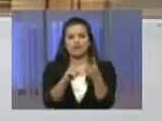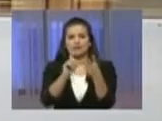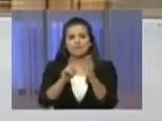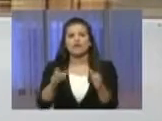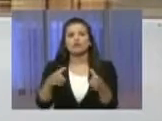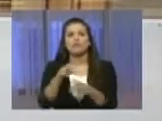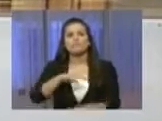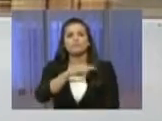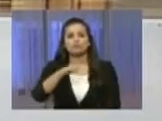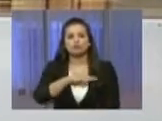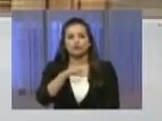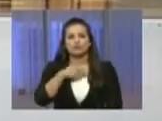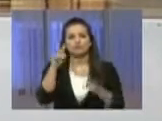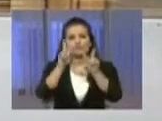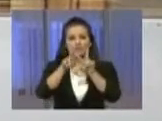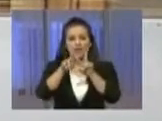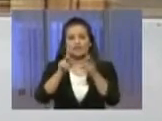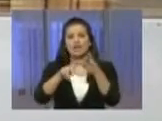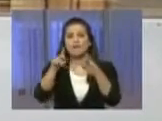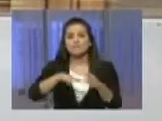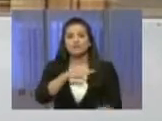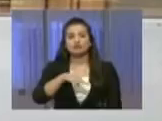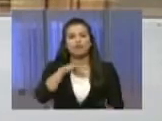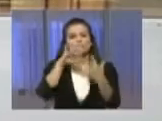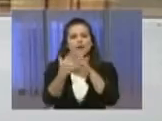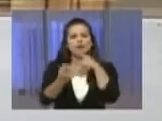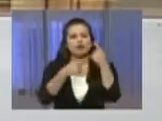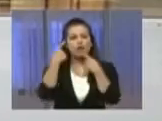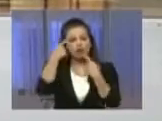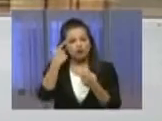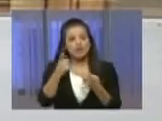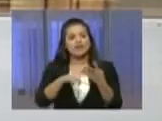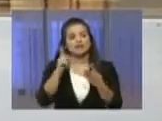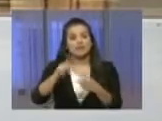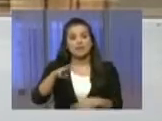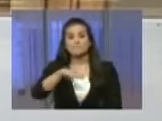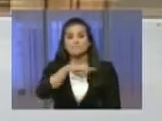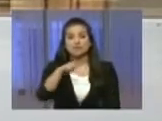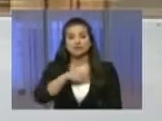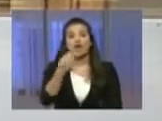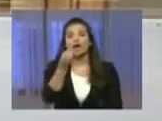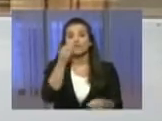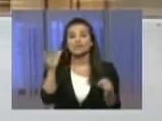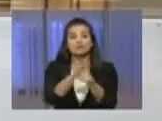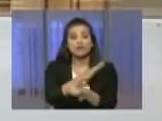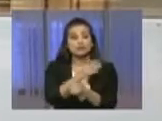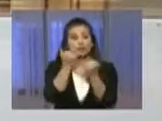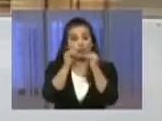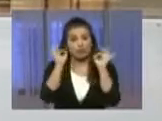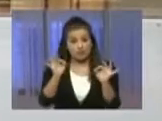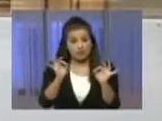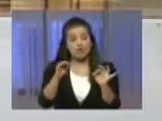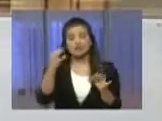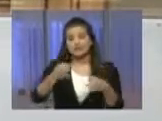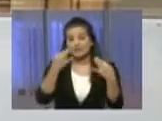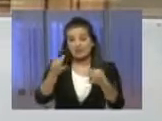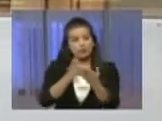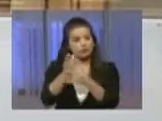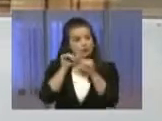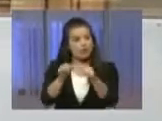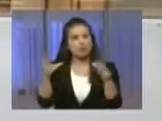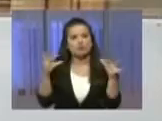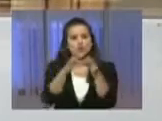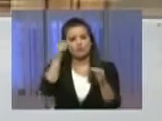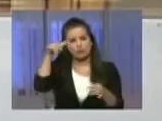misión vivienda con la gran misión bar bar tricolor con la gran misión abastecimiento soberano mantener la unión del pueblo la